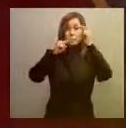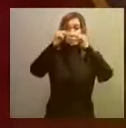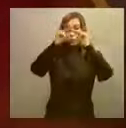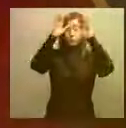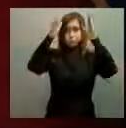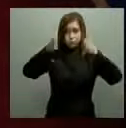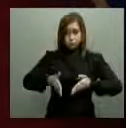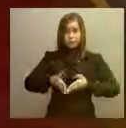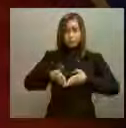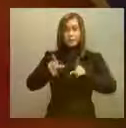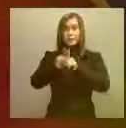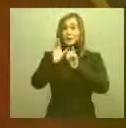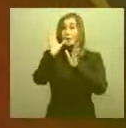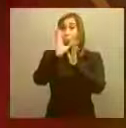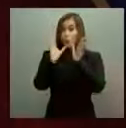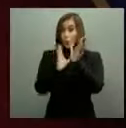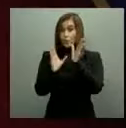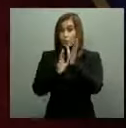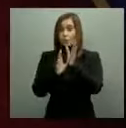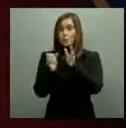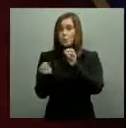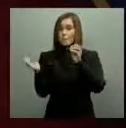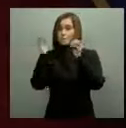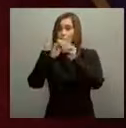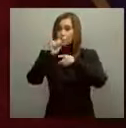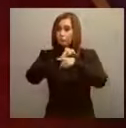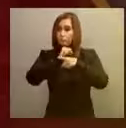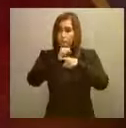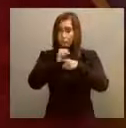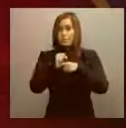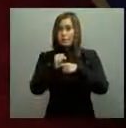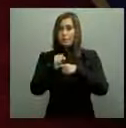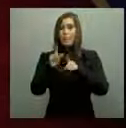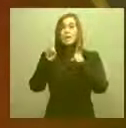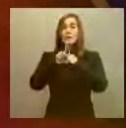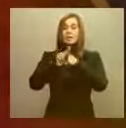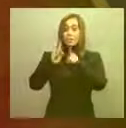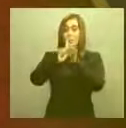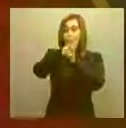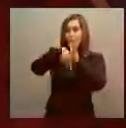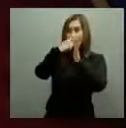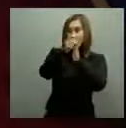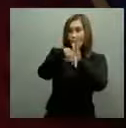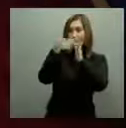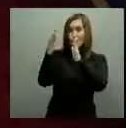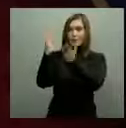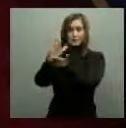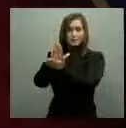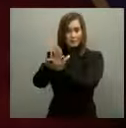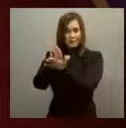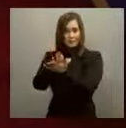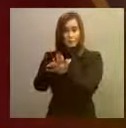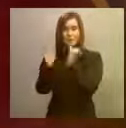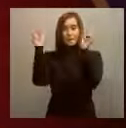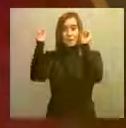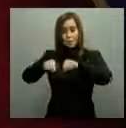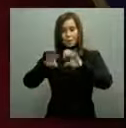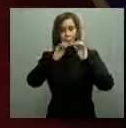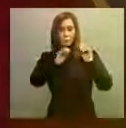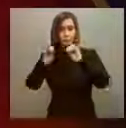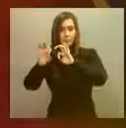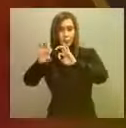y convirtiendo el horario extendido en una verdadera tanda extendida llena de contenido para adaptar nuestra educación a las